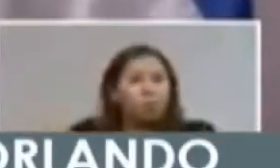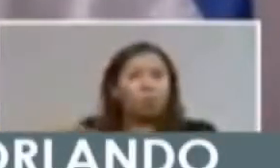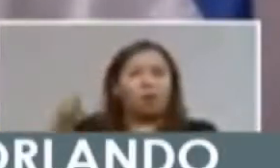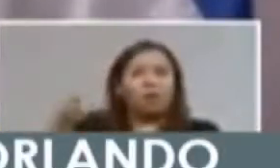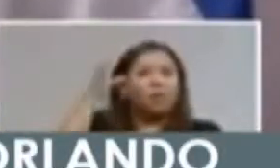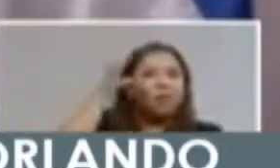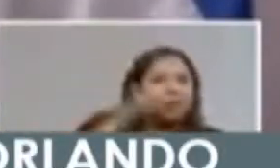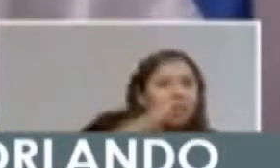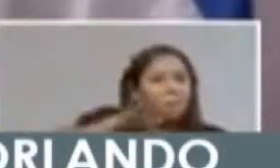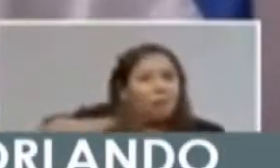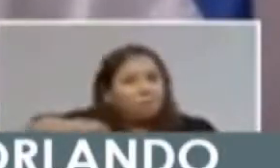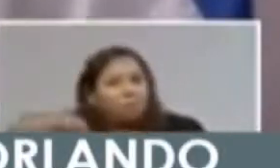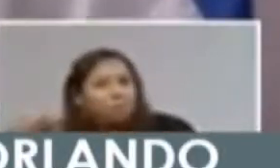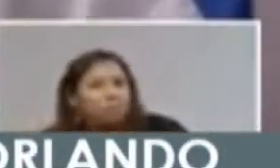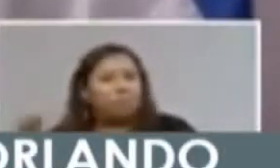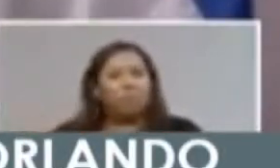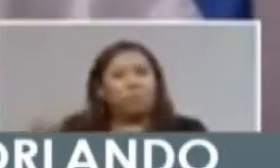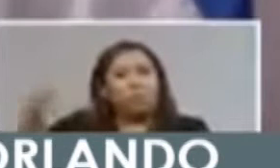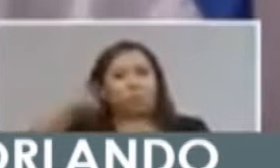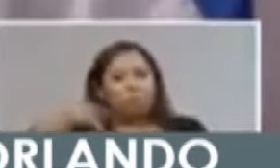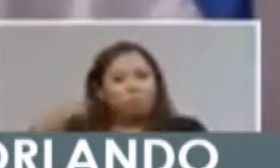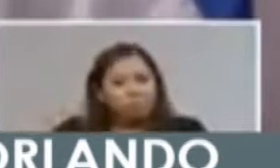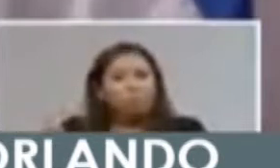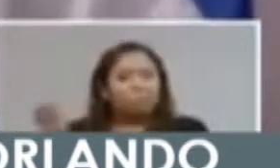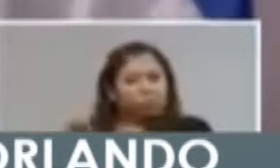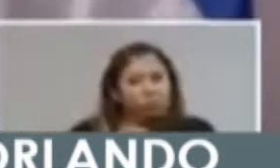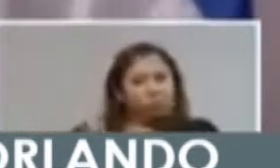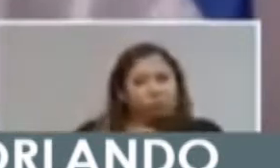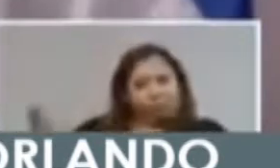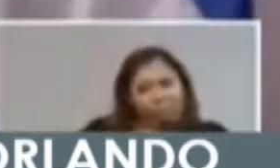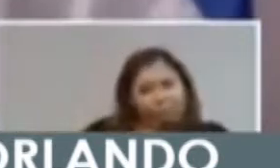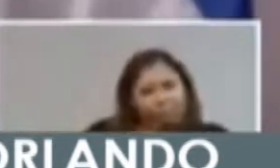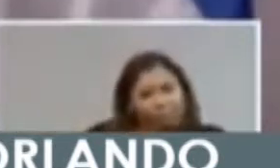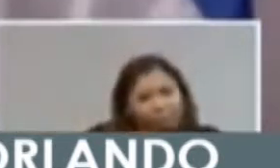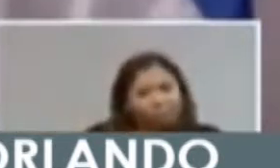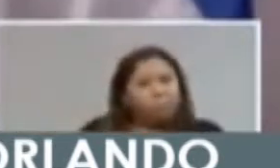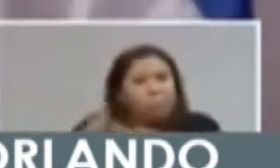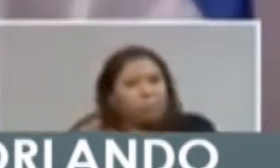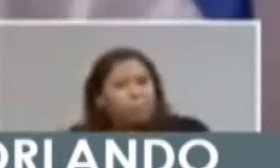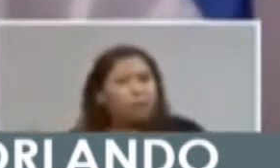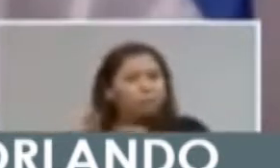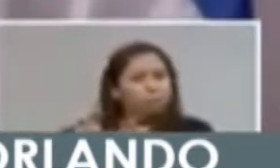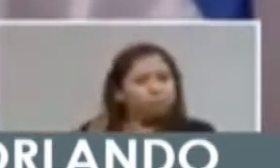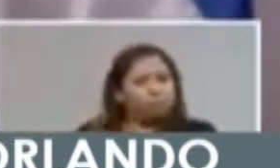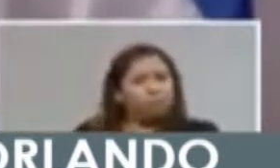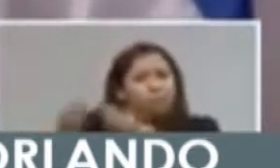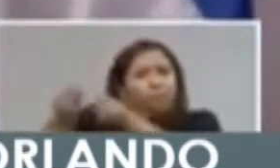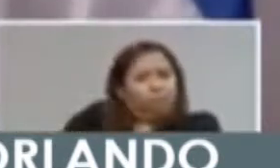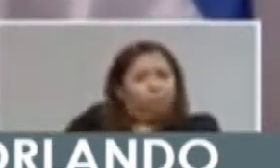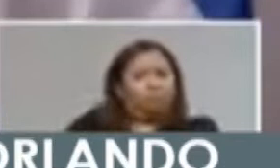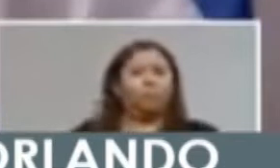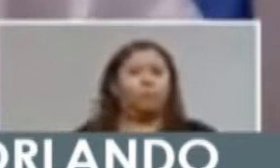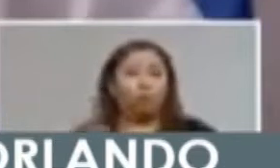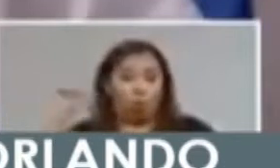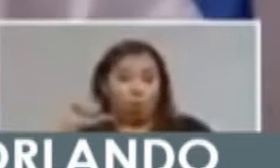El presidente entonces ha sido diagnosticado con COVID-19. El primer mandatario, de 51